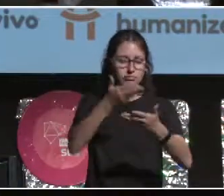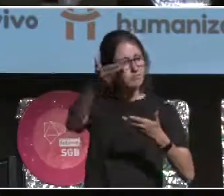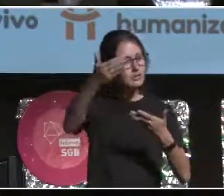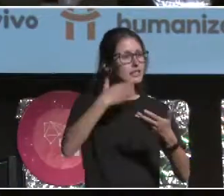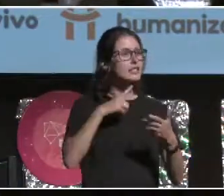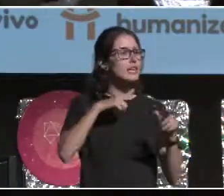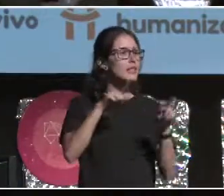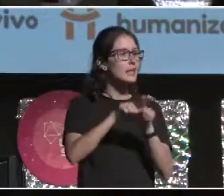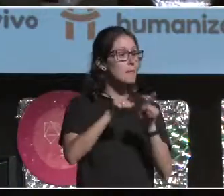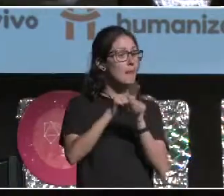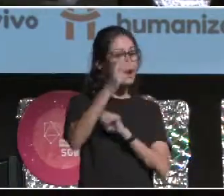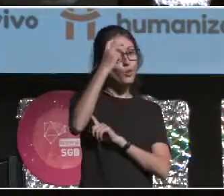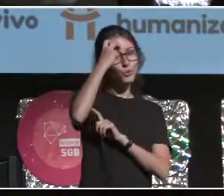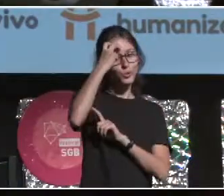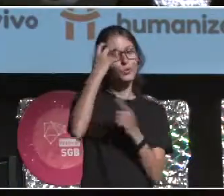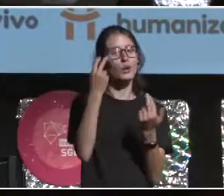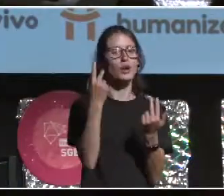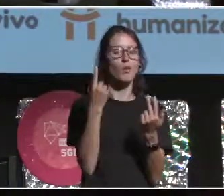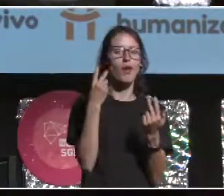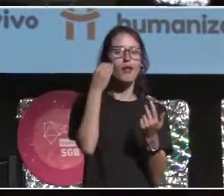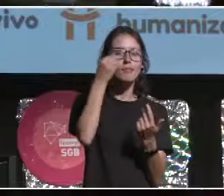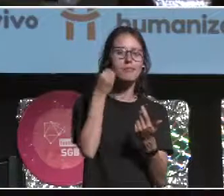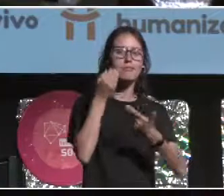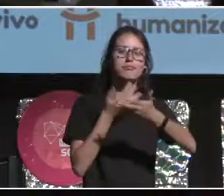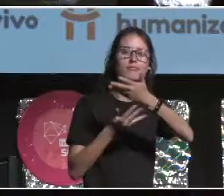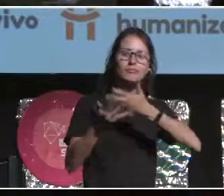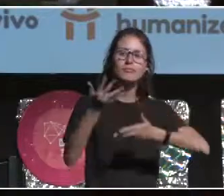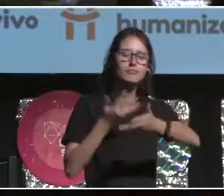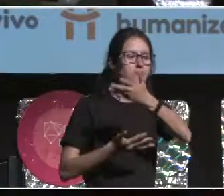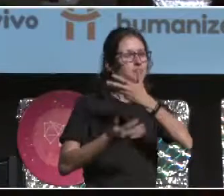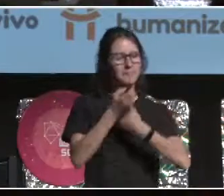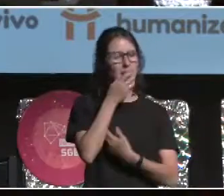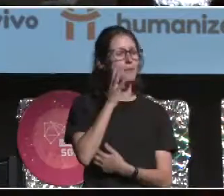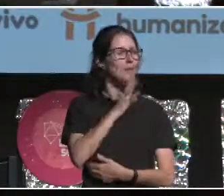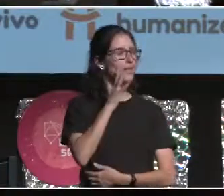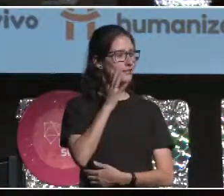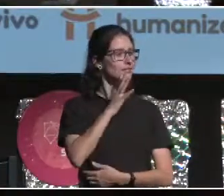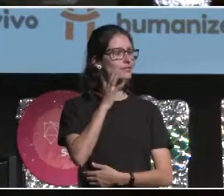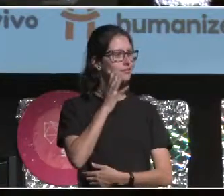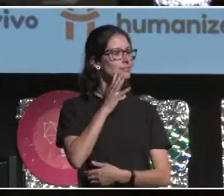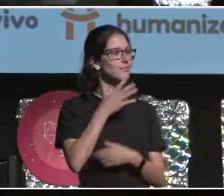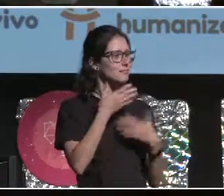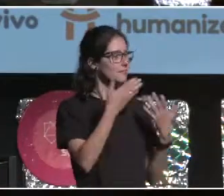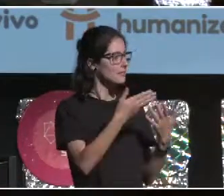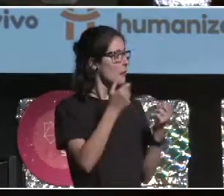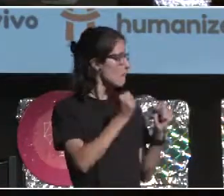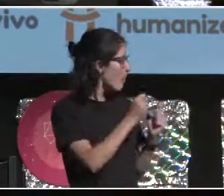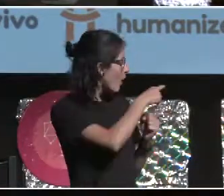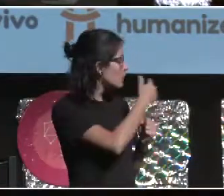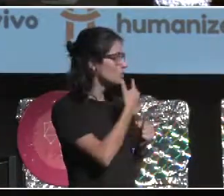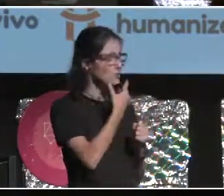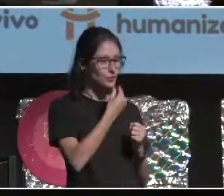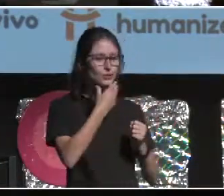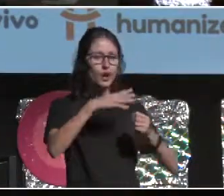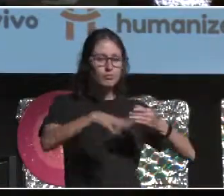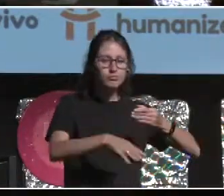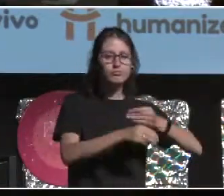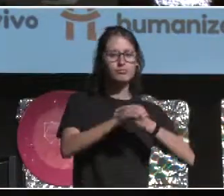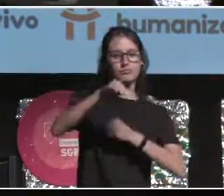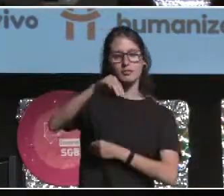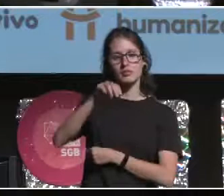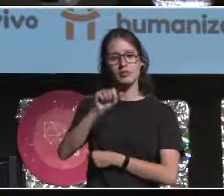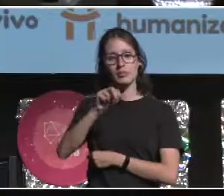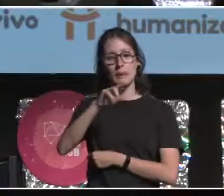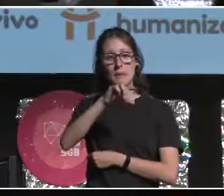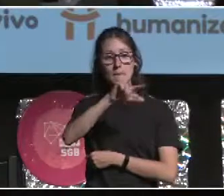questão também cultural, assim, de troca, e, enfim, muito bacana. Marcel, pode compartilhar um pouco para a gente, acho que de